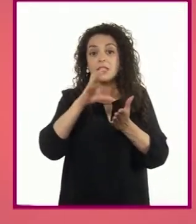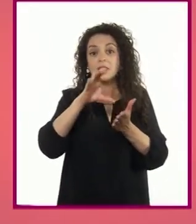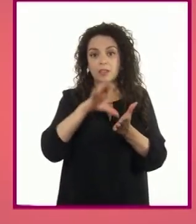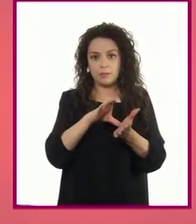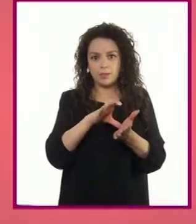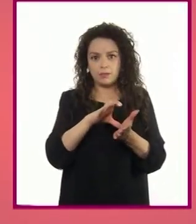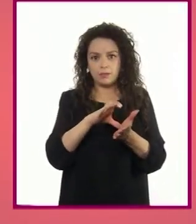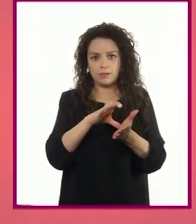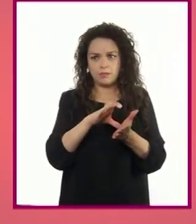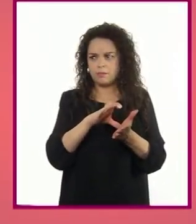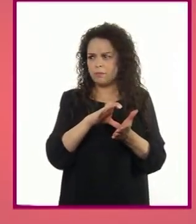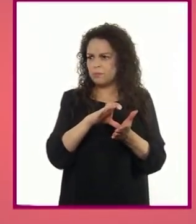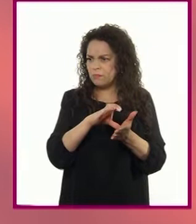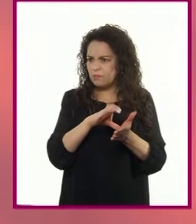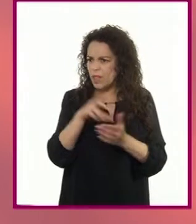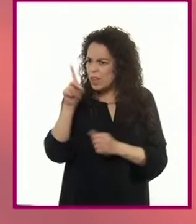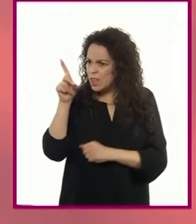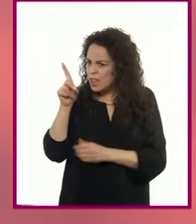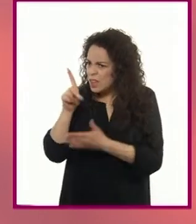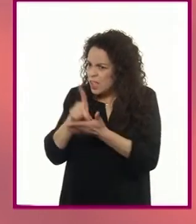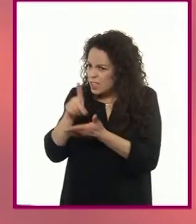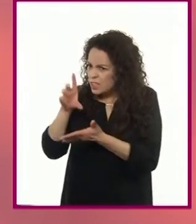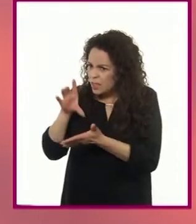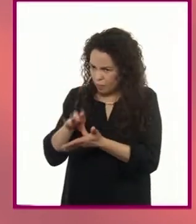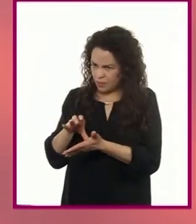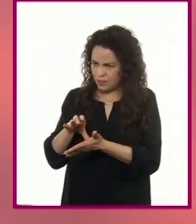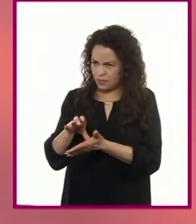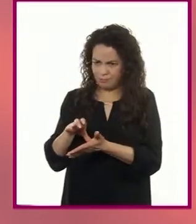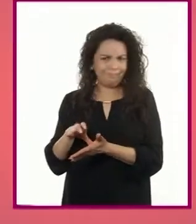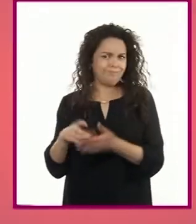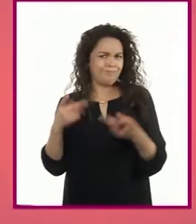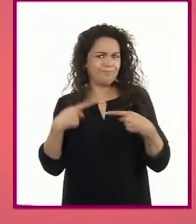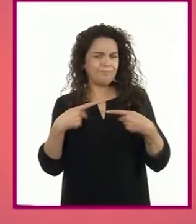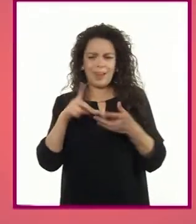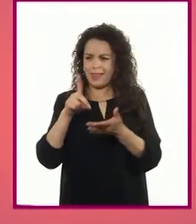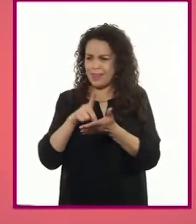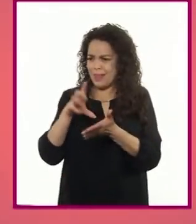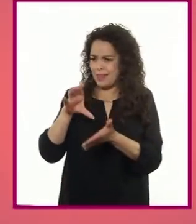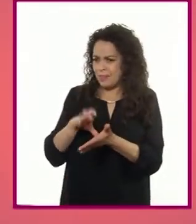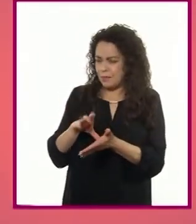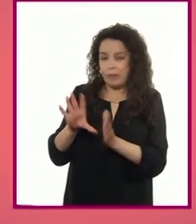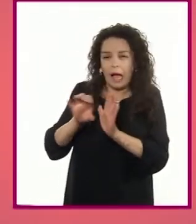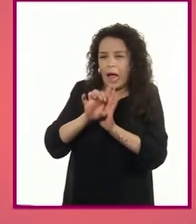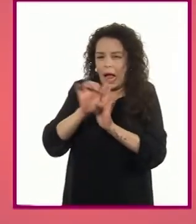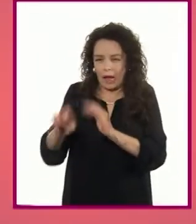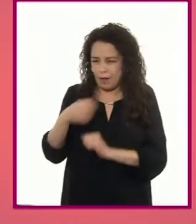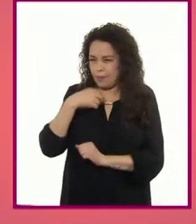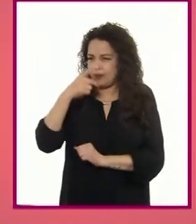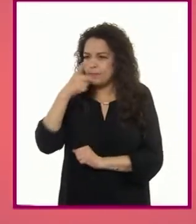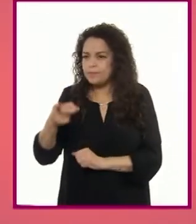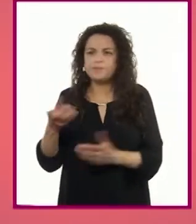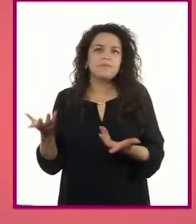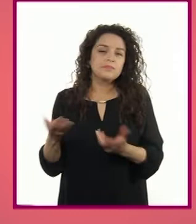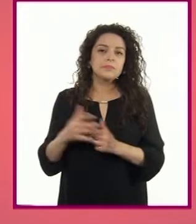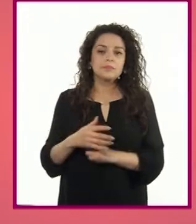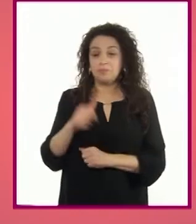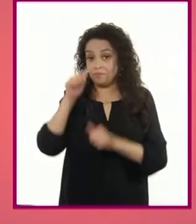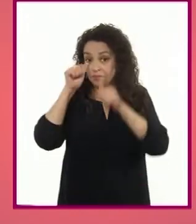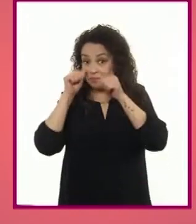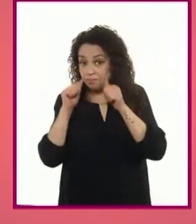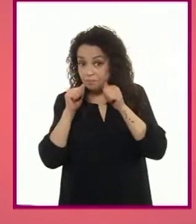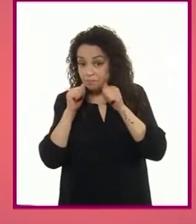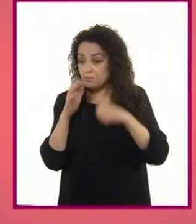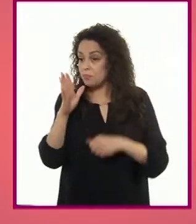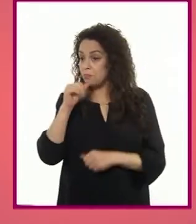¿Dijo discapacidad? ¿Qué no una persona con discapacidad, por dar algunos ejemplos, es alguien que no ve, que no